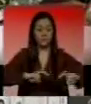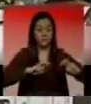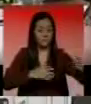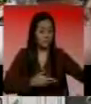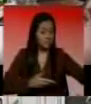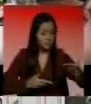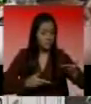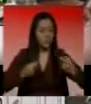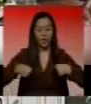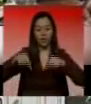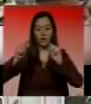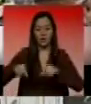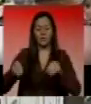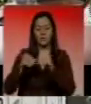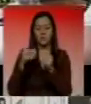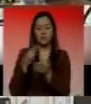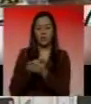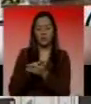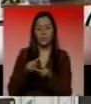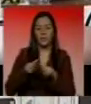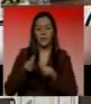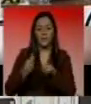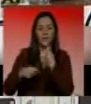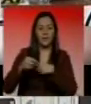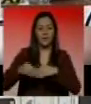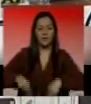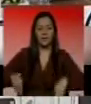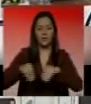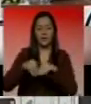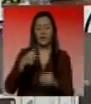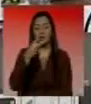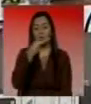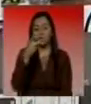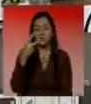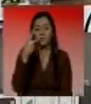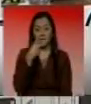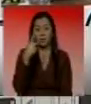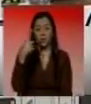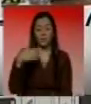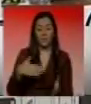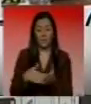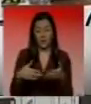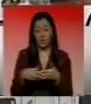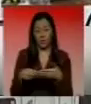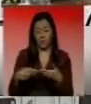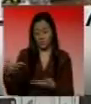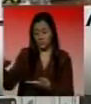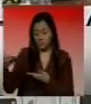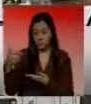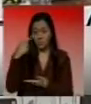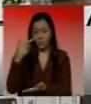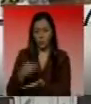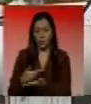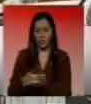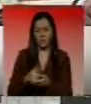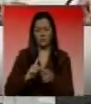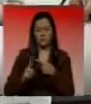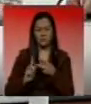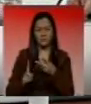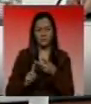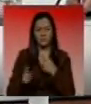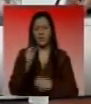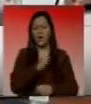de un contrato de compraventa este terreno pero esos doscientos veintiún mil dólares en algunos